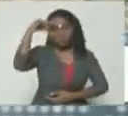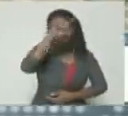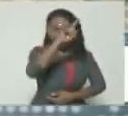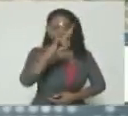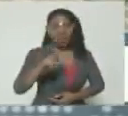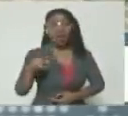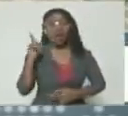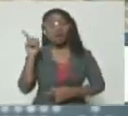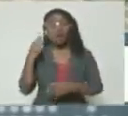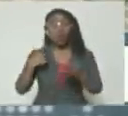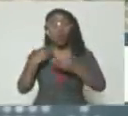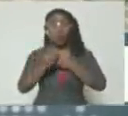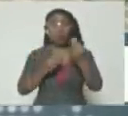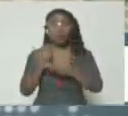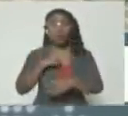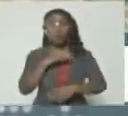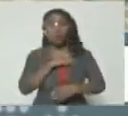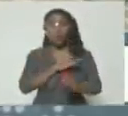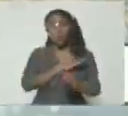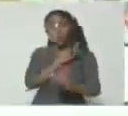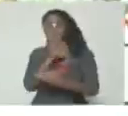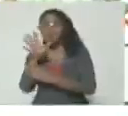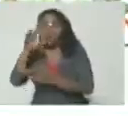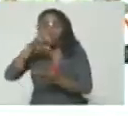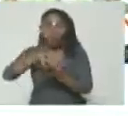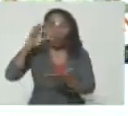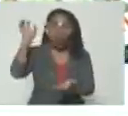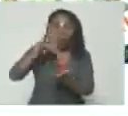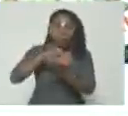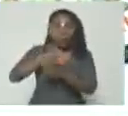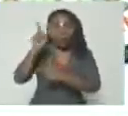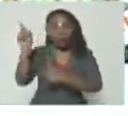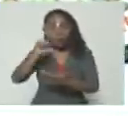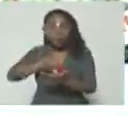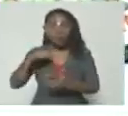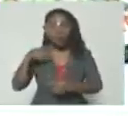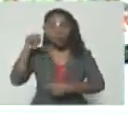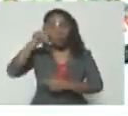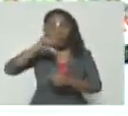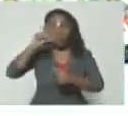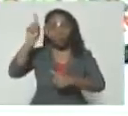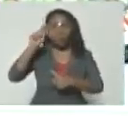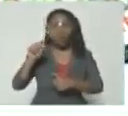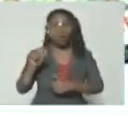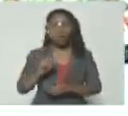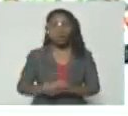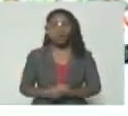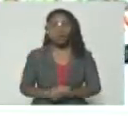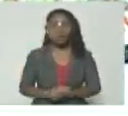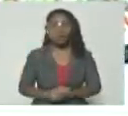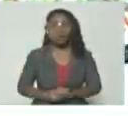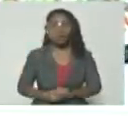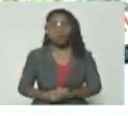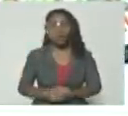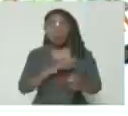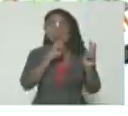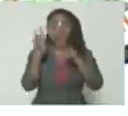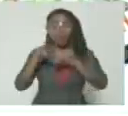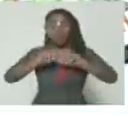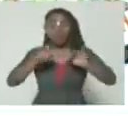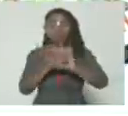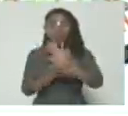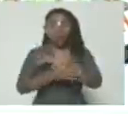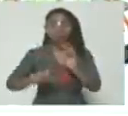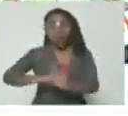fíjense ustedes, vámonos al estado Aragua, ahí mismo en el centro del país, en Villa de Cura, esa tierra que vio vivir a nuestro